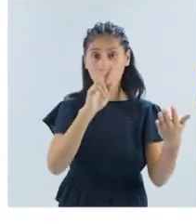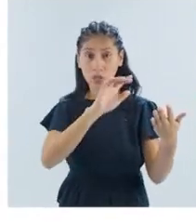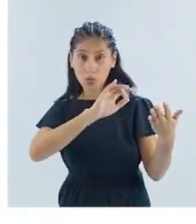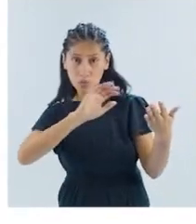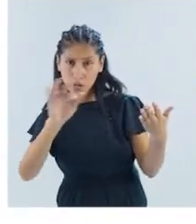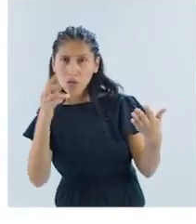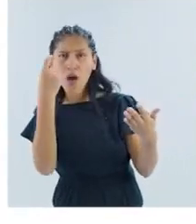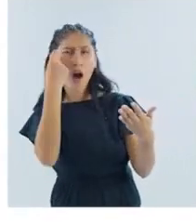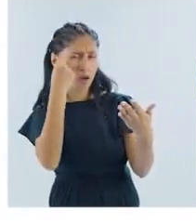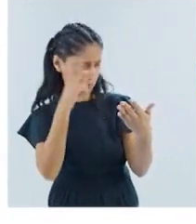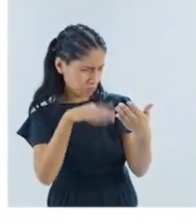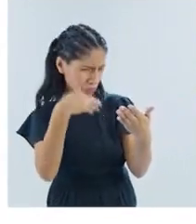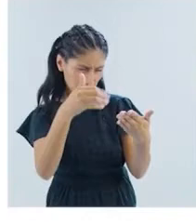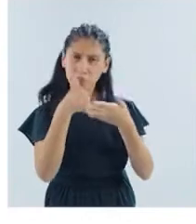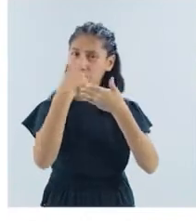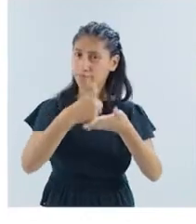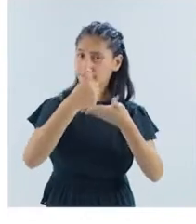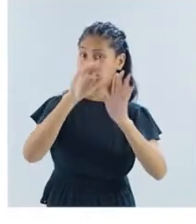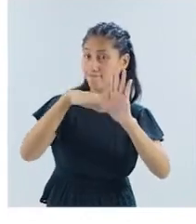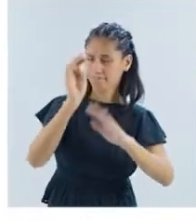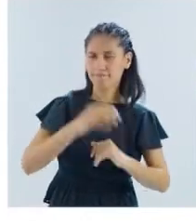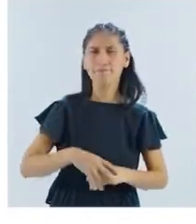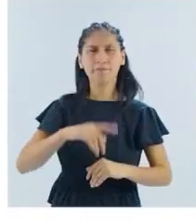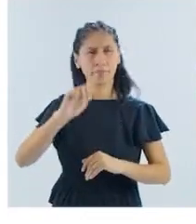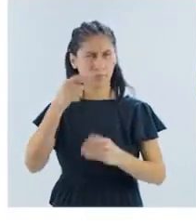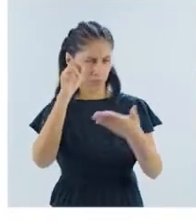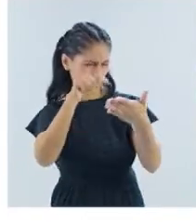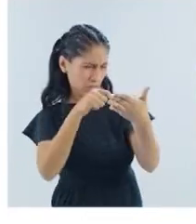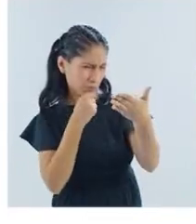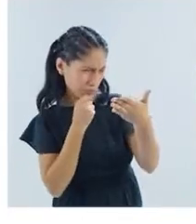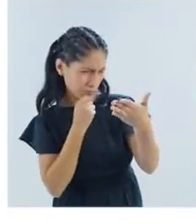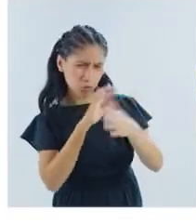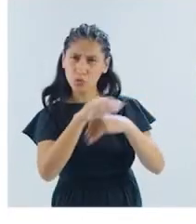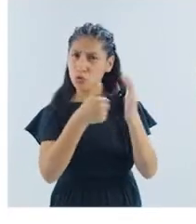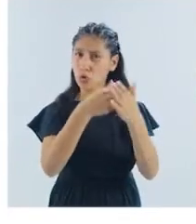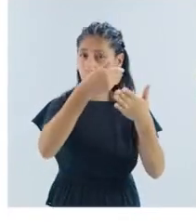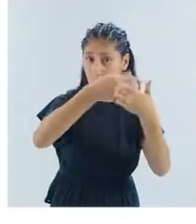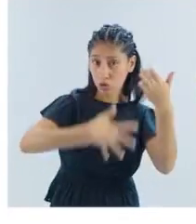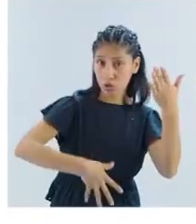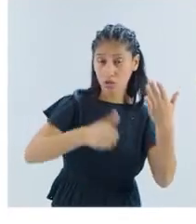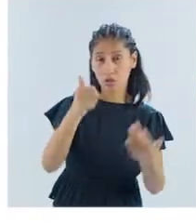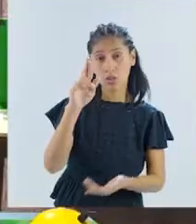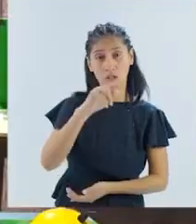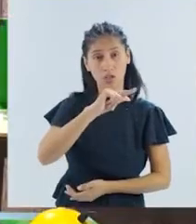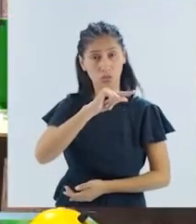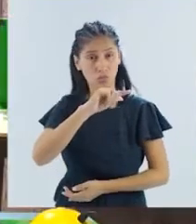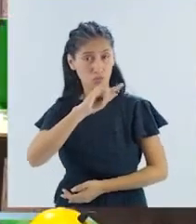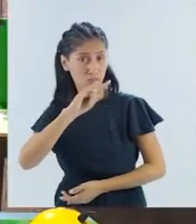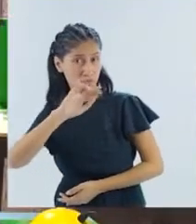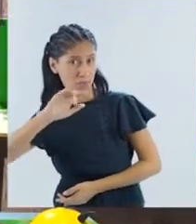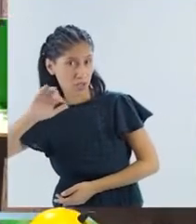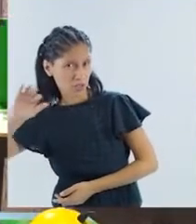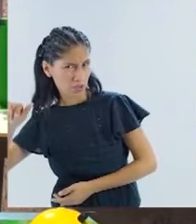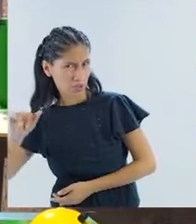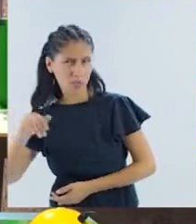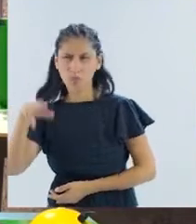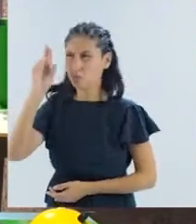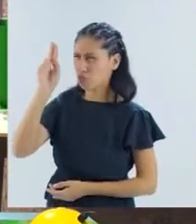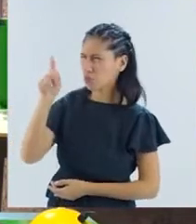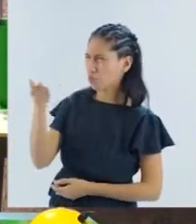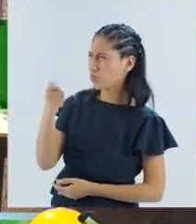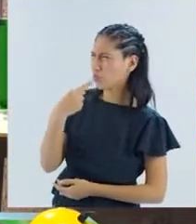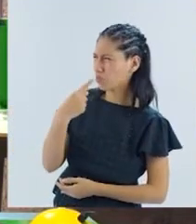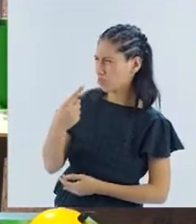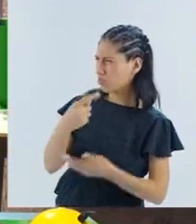sus características. Entonces, hoy veremos todo lo referente a los textos argumentativos. Profesor, ¿a qué